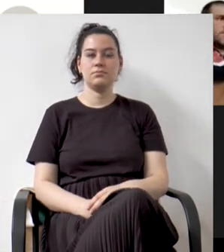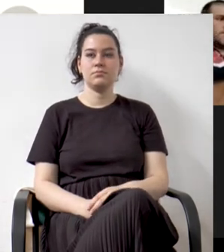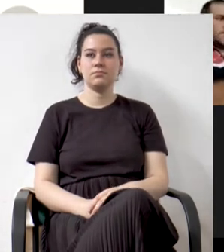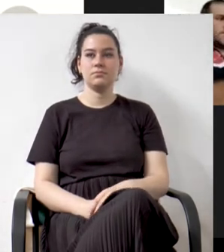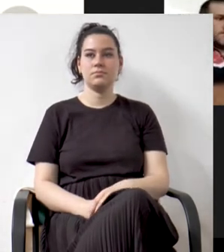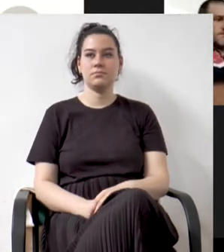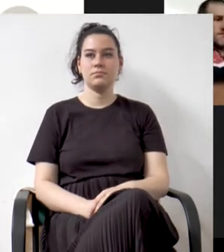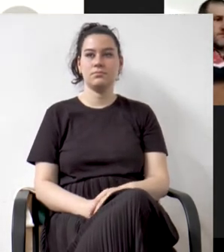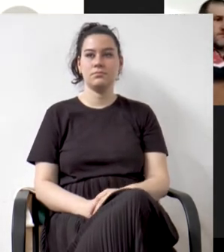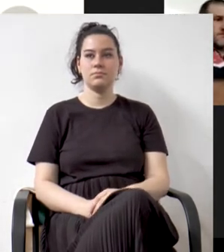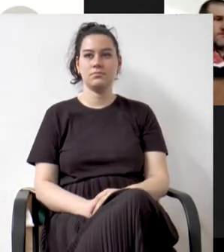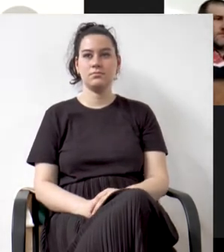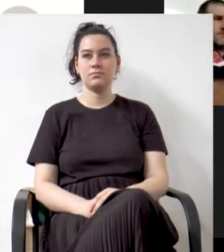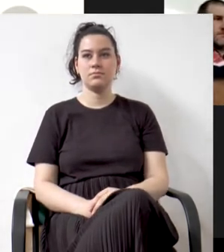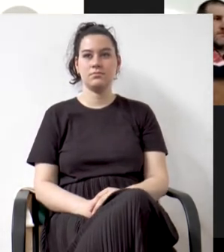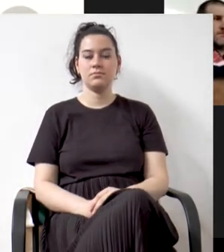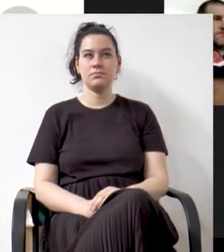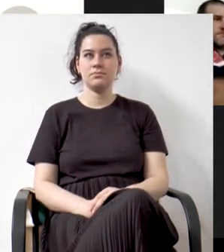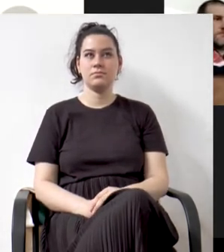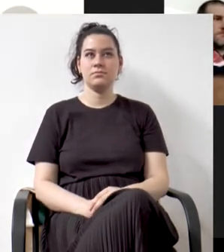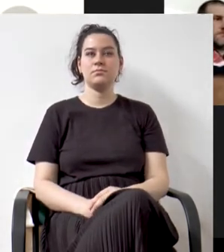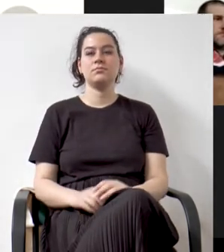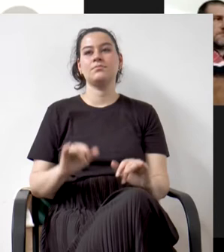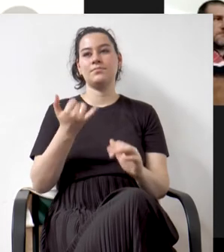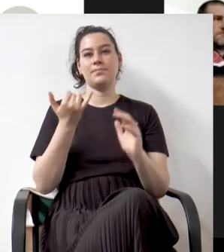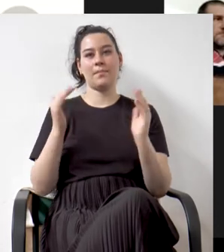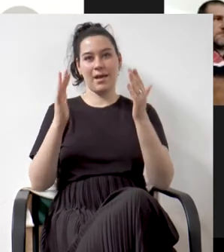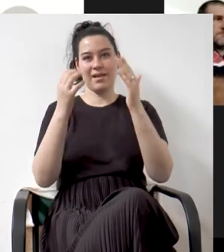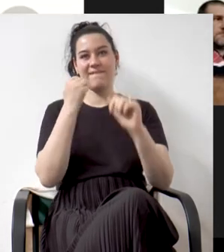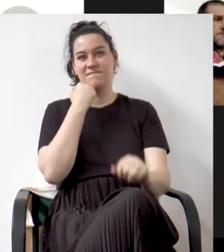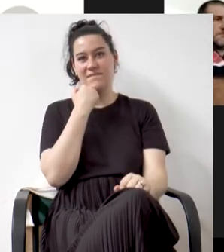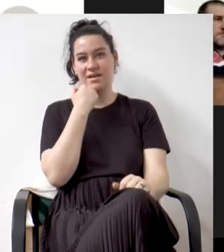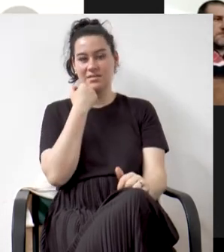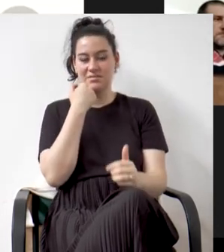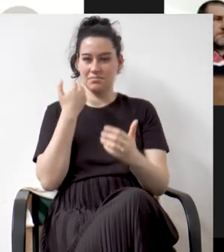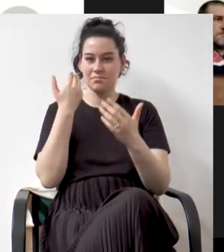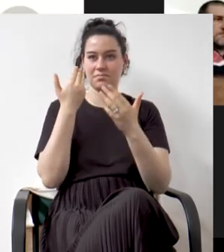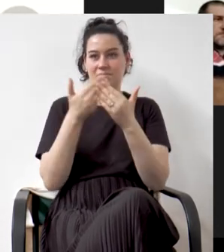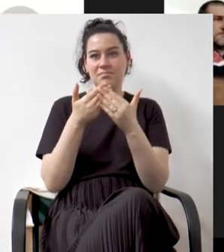las pasamos por el chat, o las que gente que está allá en Parque Valle se le arrima a Franco o a Martina,